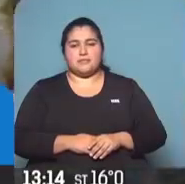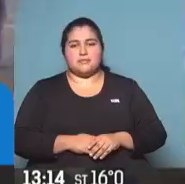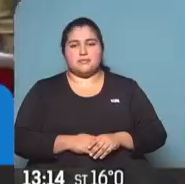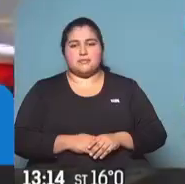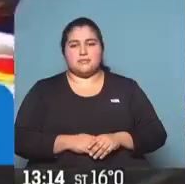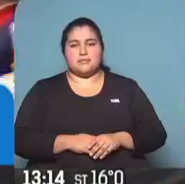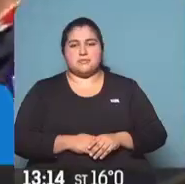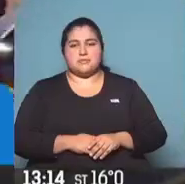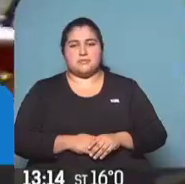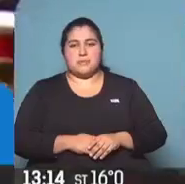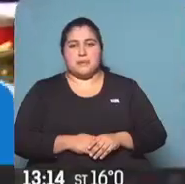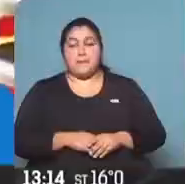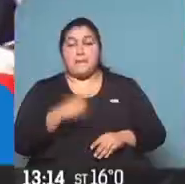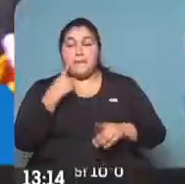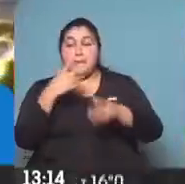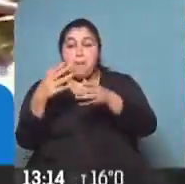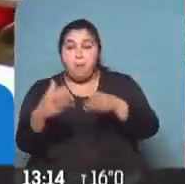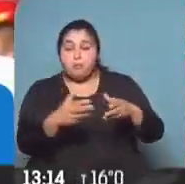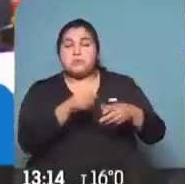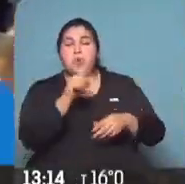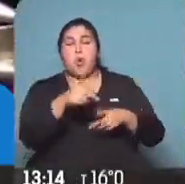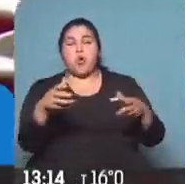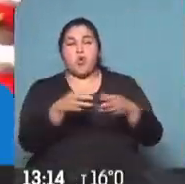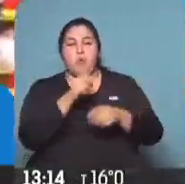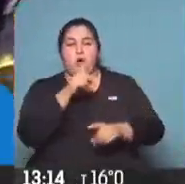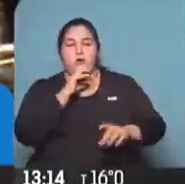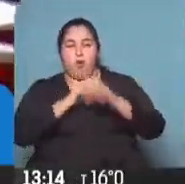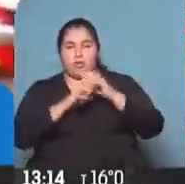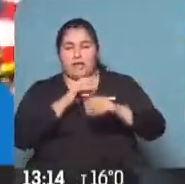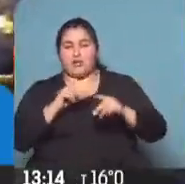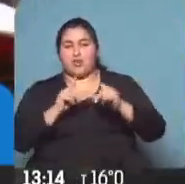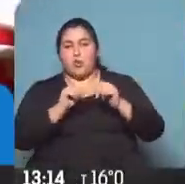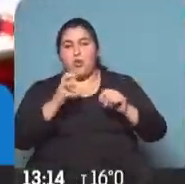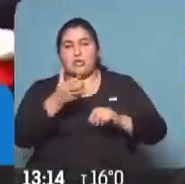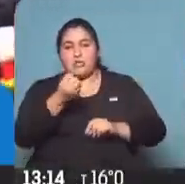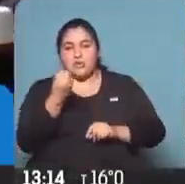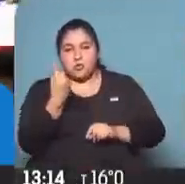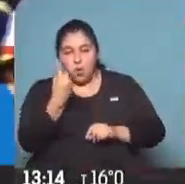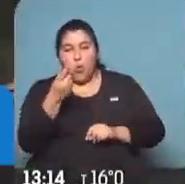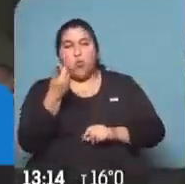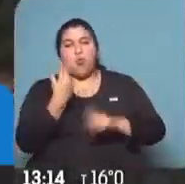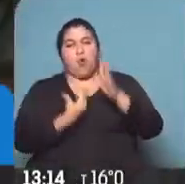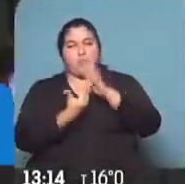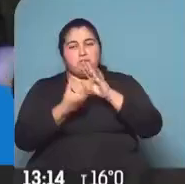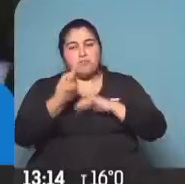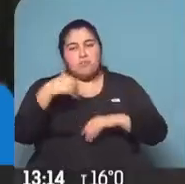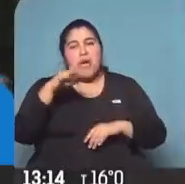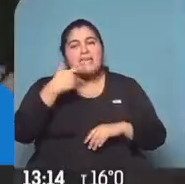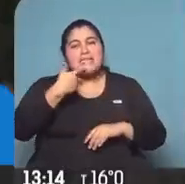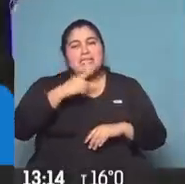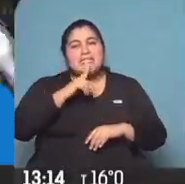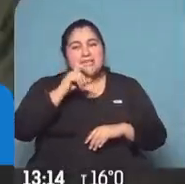hace lo propio una sección del batallón de comunicaciones exitosos no sargento mayor parte en canadá